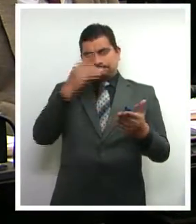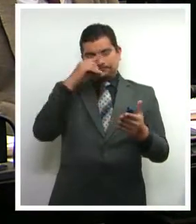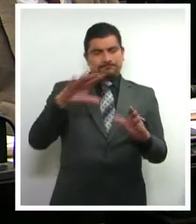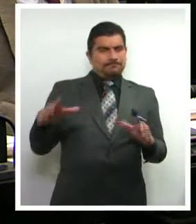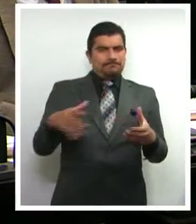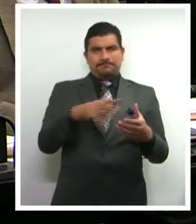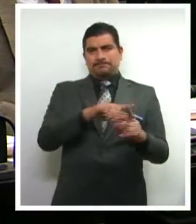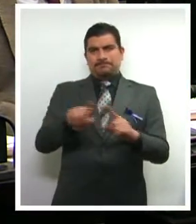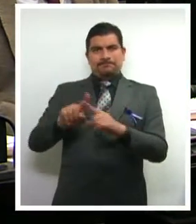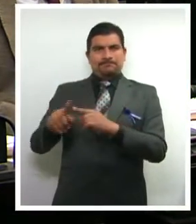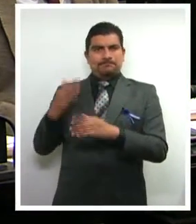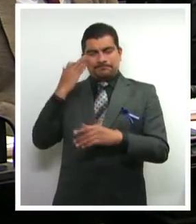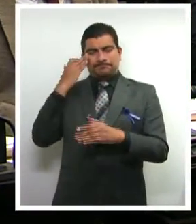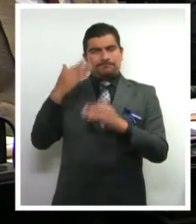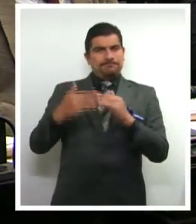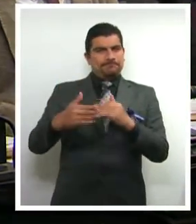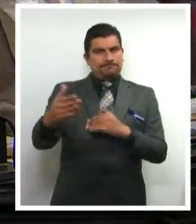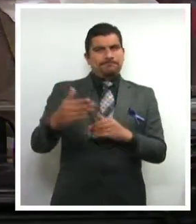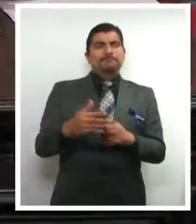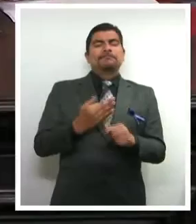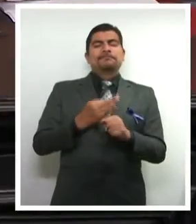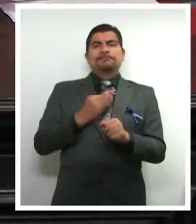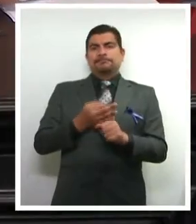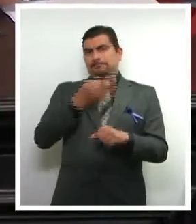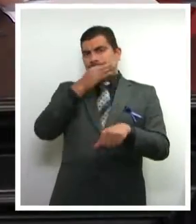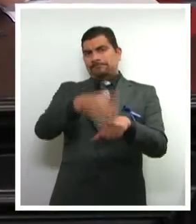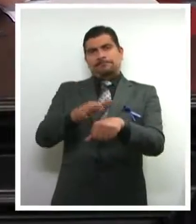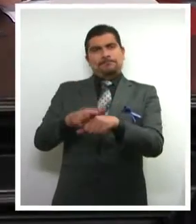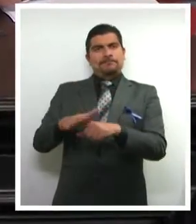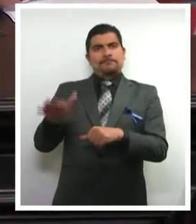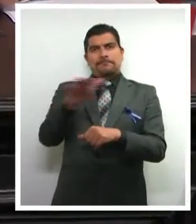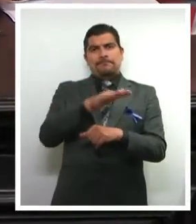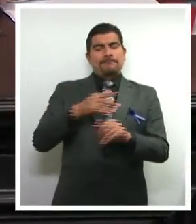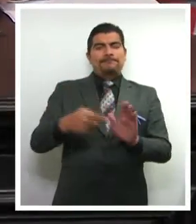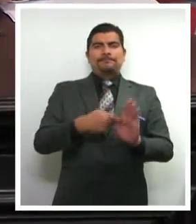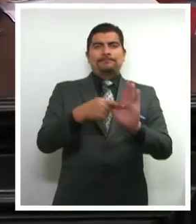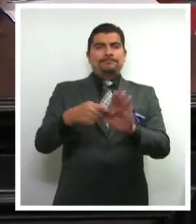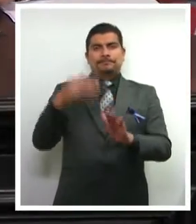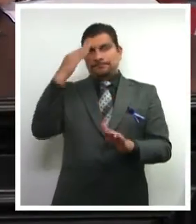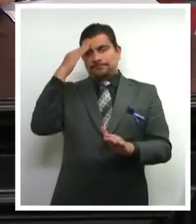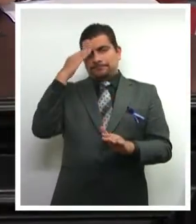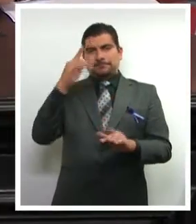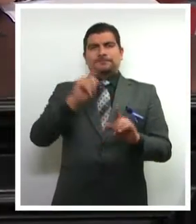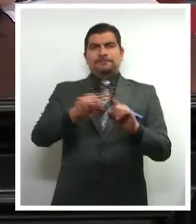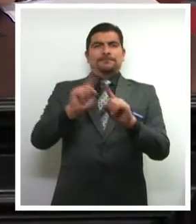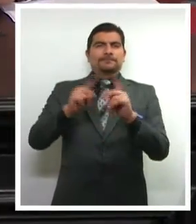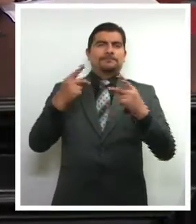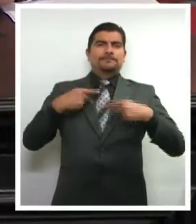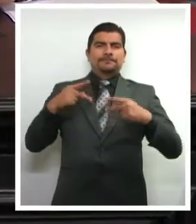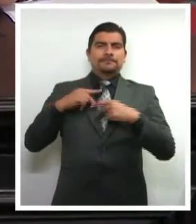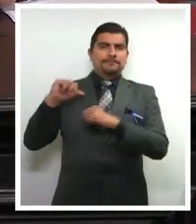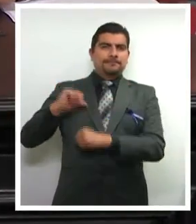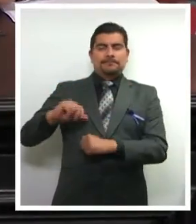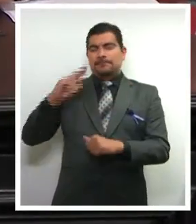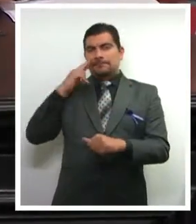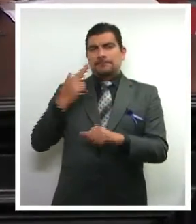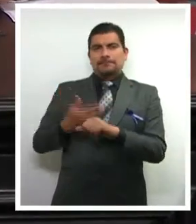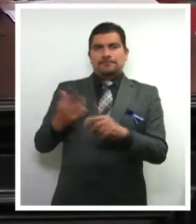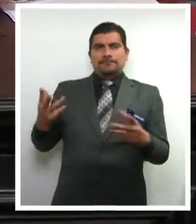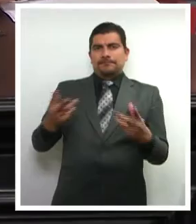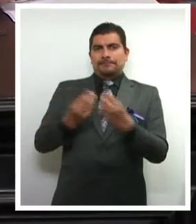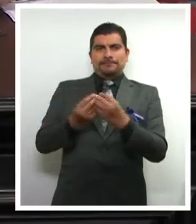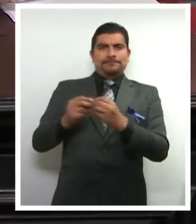de manera permanente. Quiero reiterarlos y dar a conocer los que han sido asignados a los